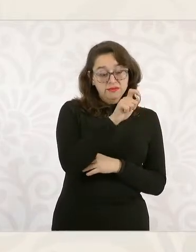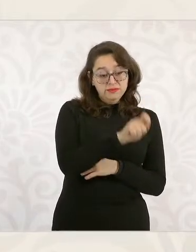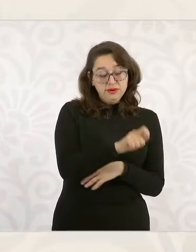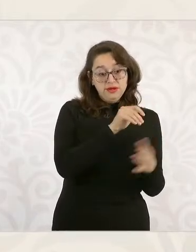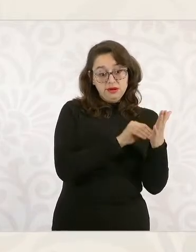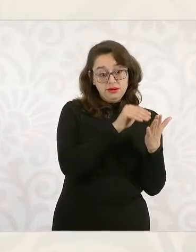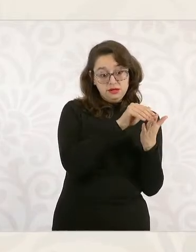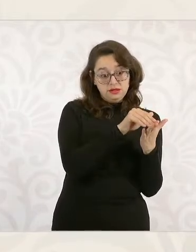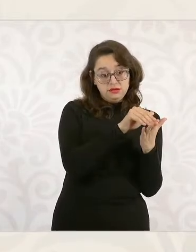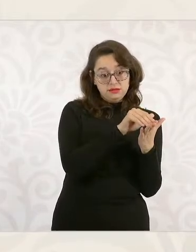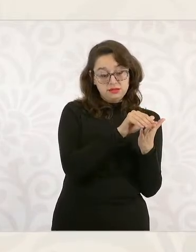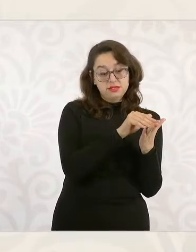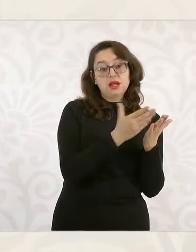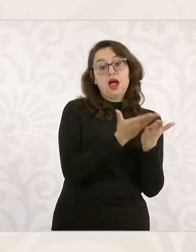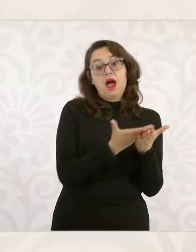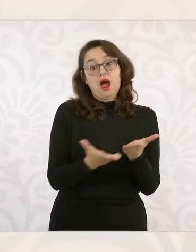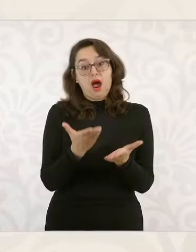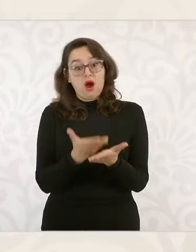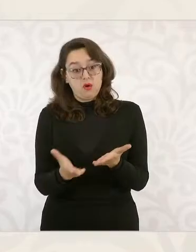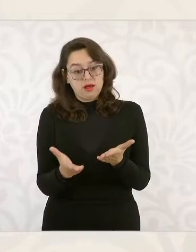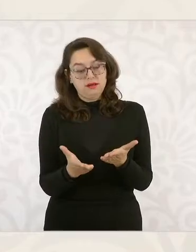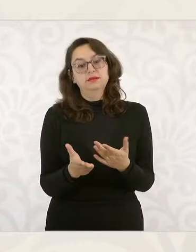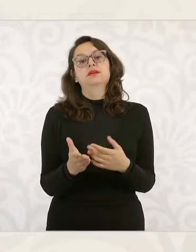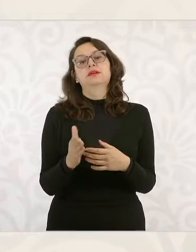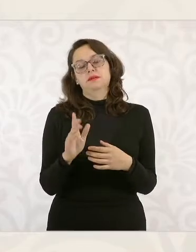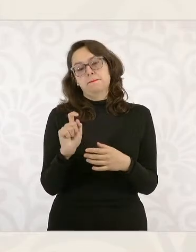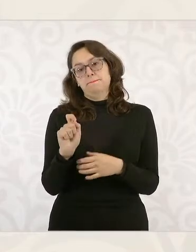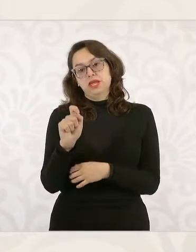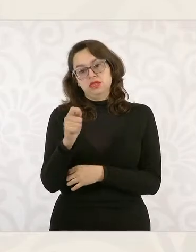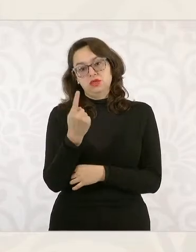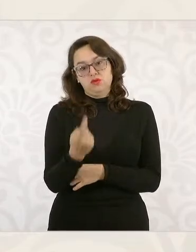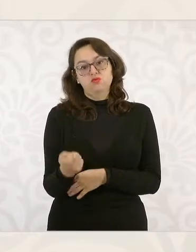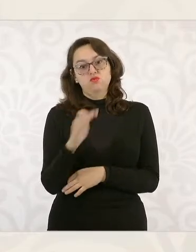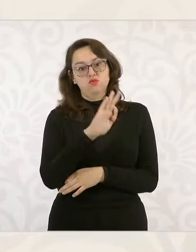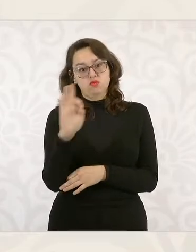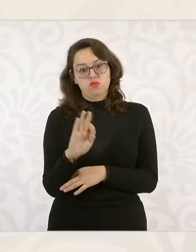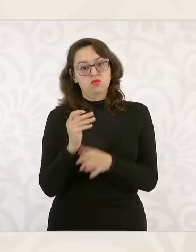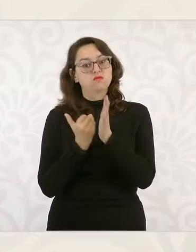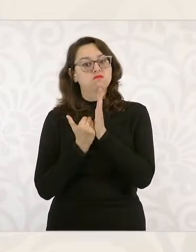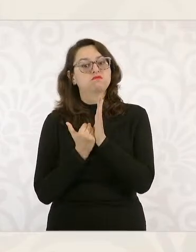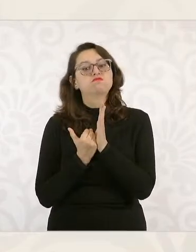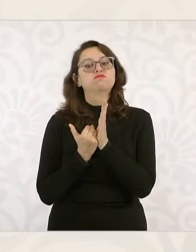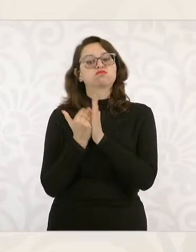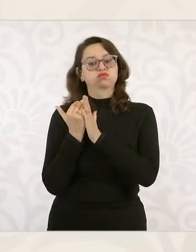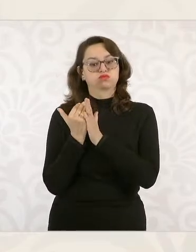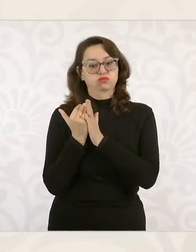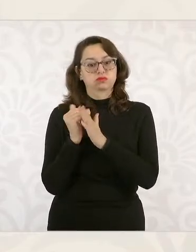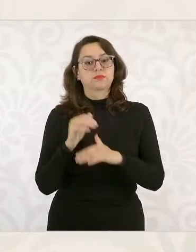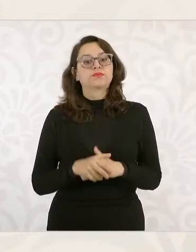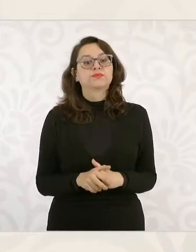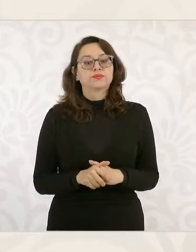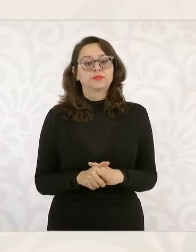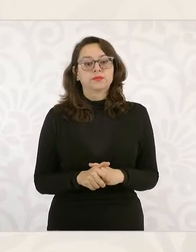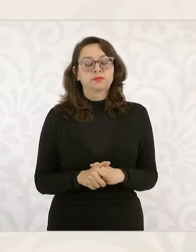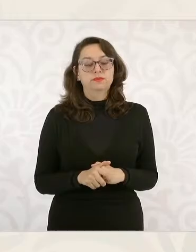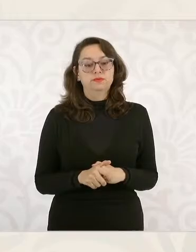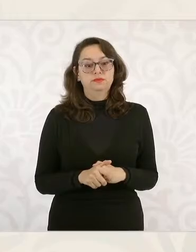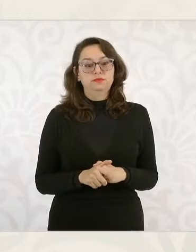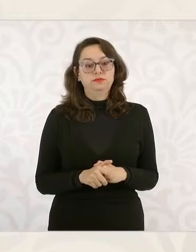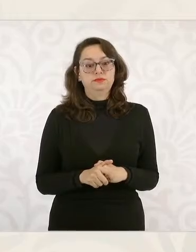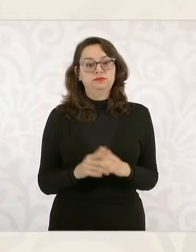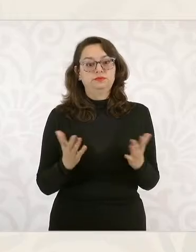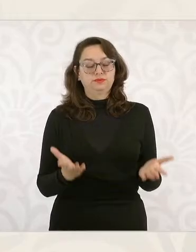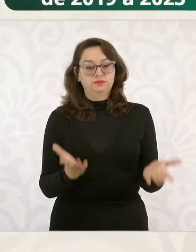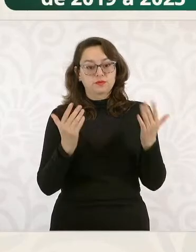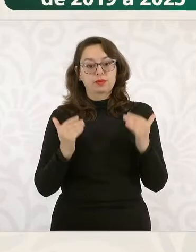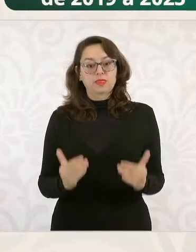millones, es decir, 21% más de lo que se hacía hace 7 años. Si le damos a